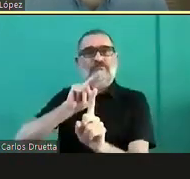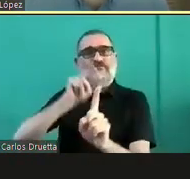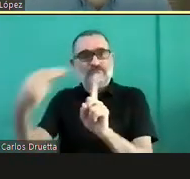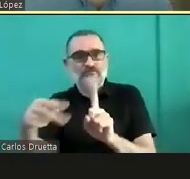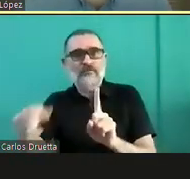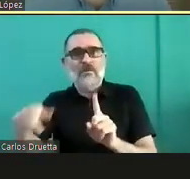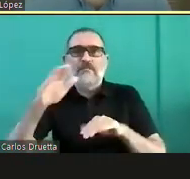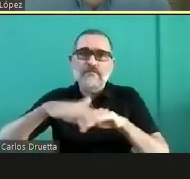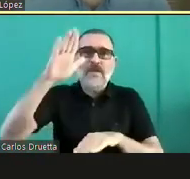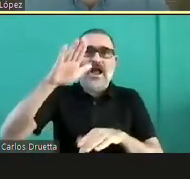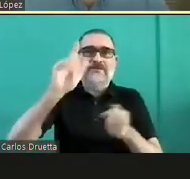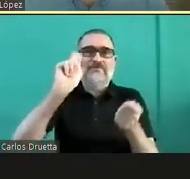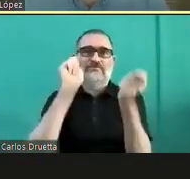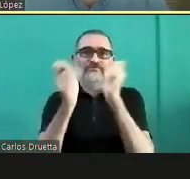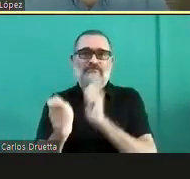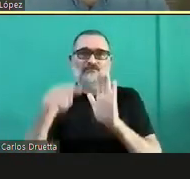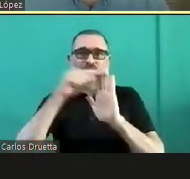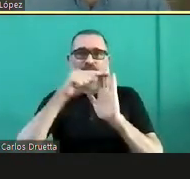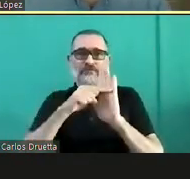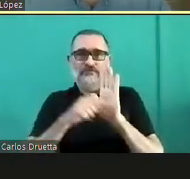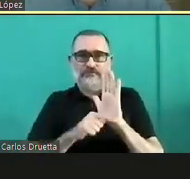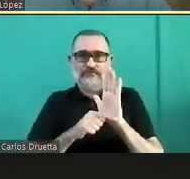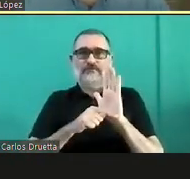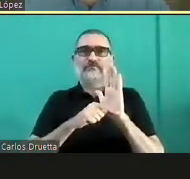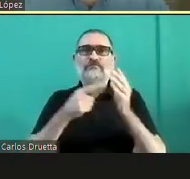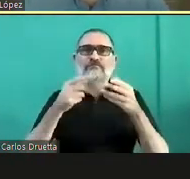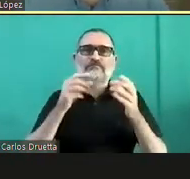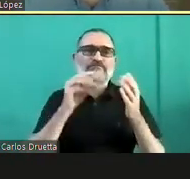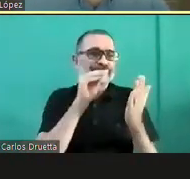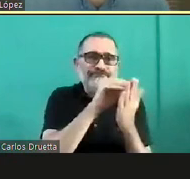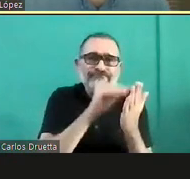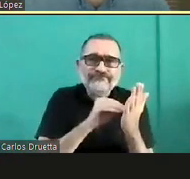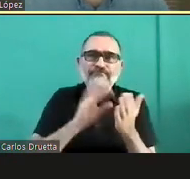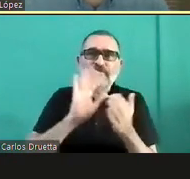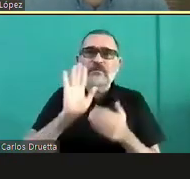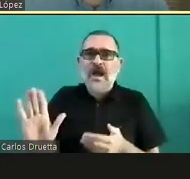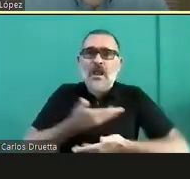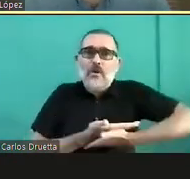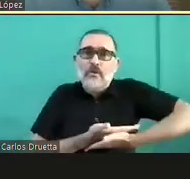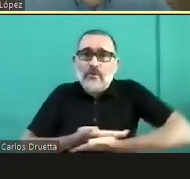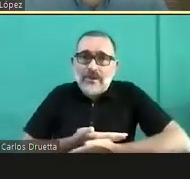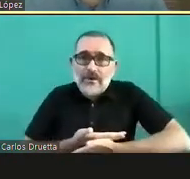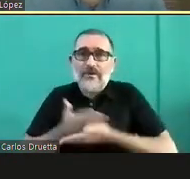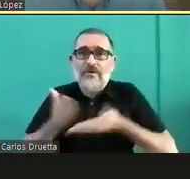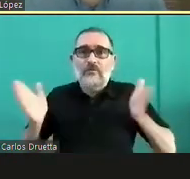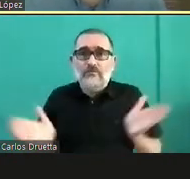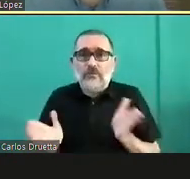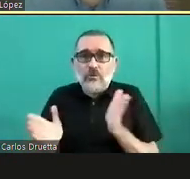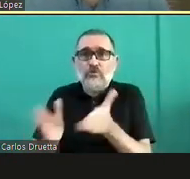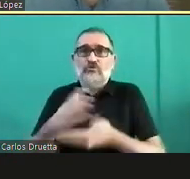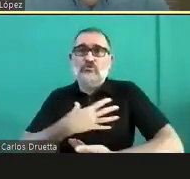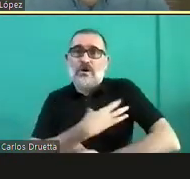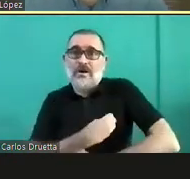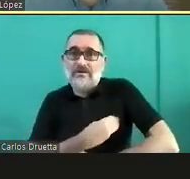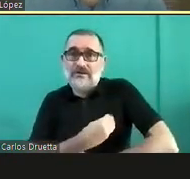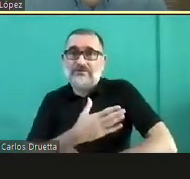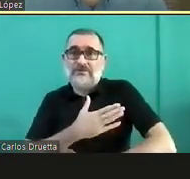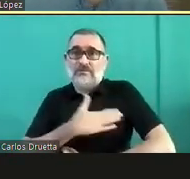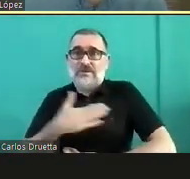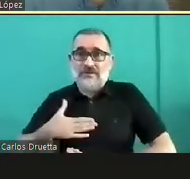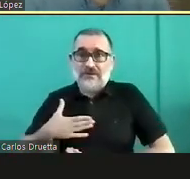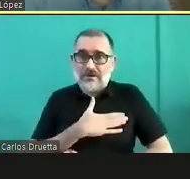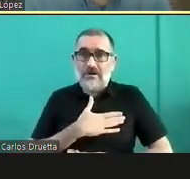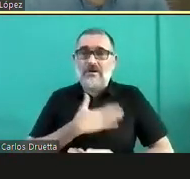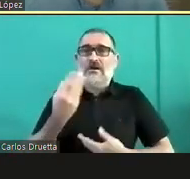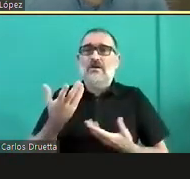a los ambientes escolares ya transformados también creemos que es una gran oportunidad ahora que se está realizando tanto a los ambientes escolares